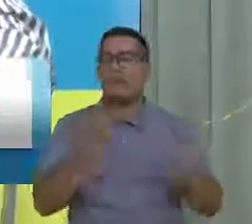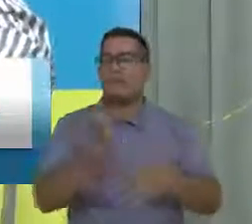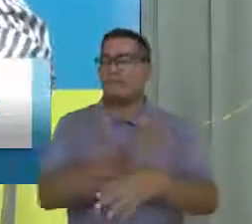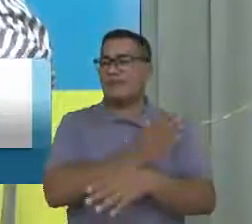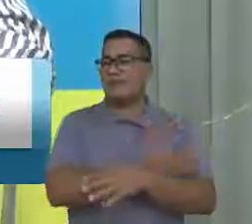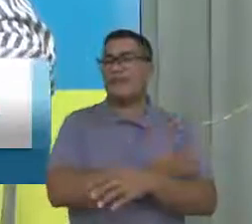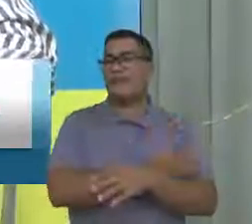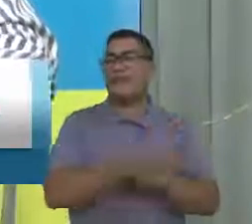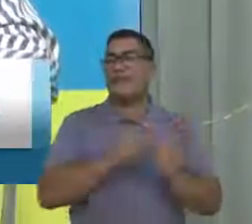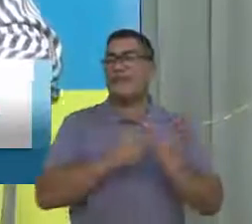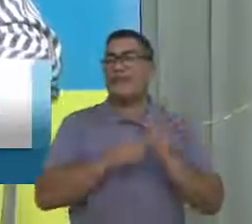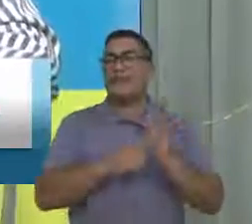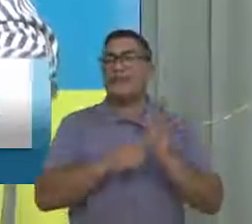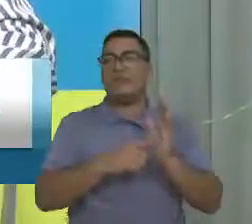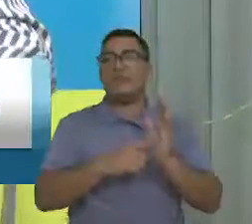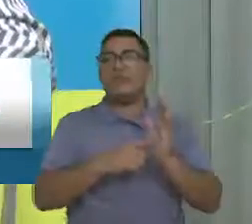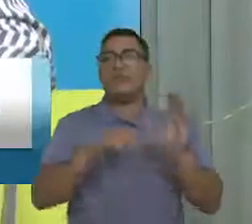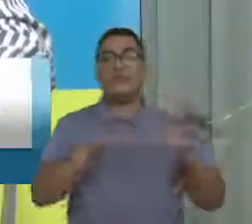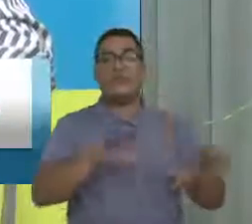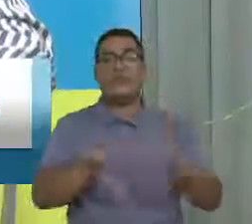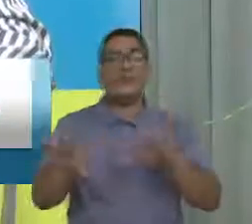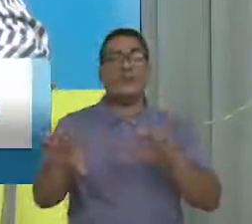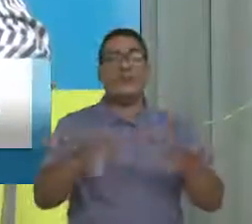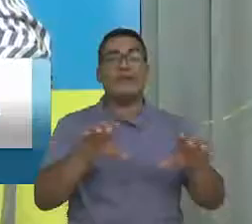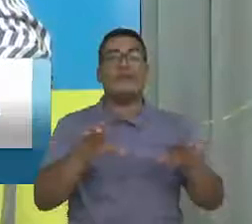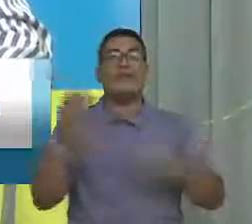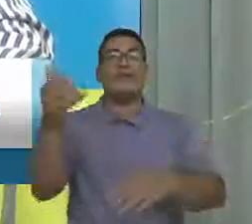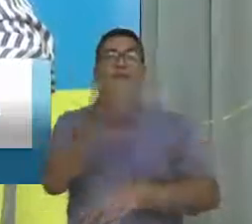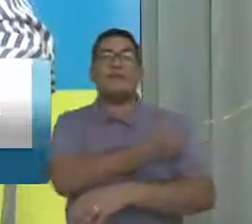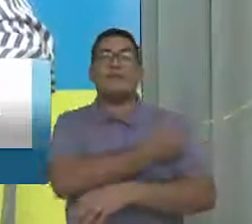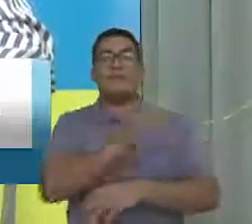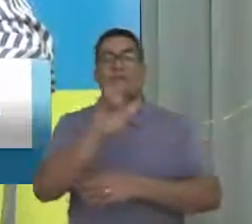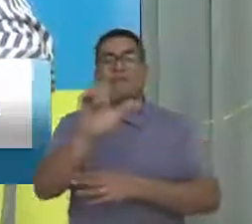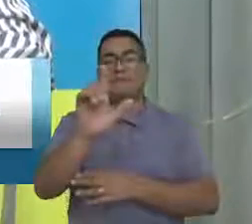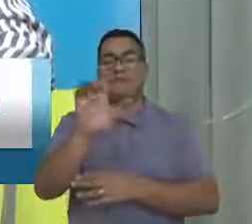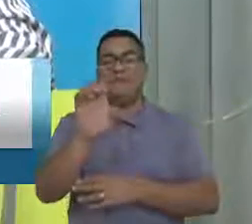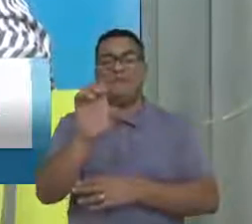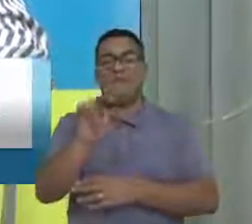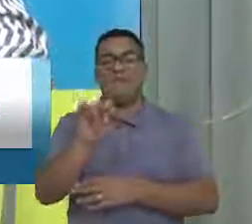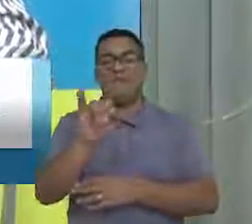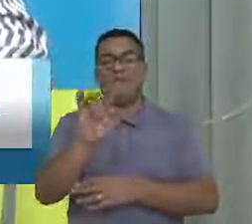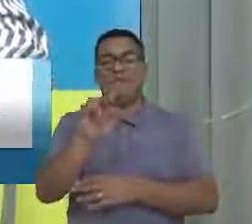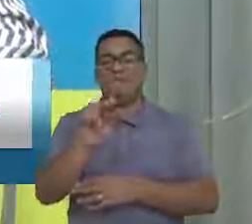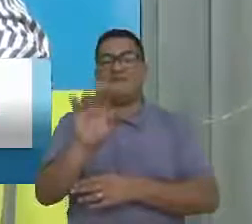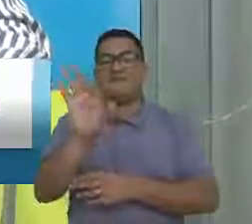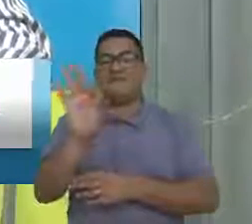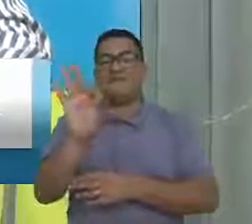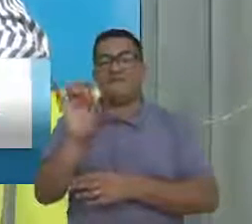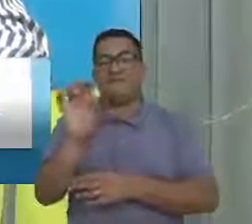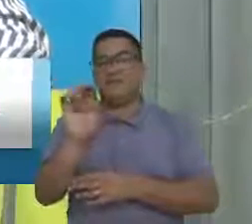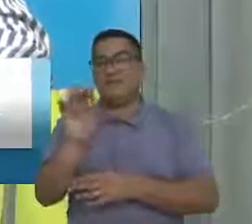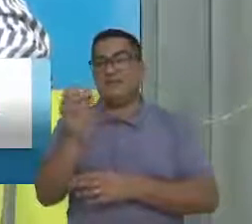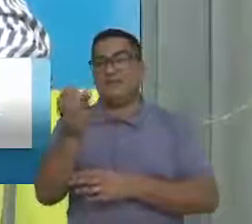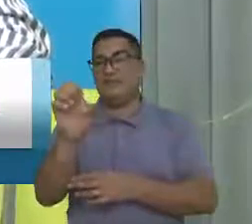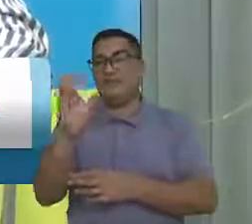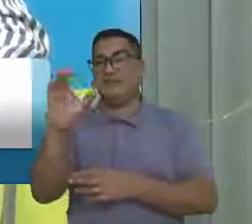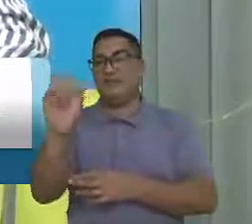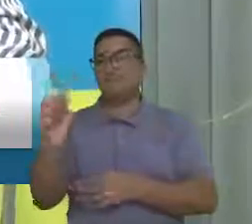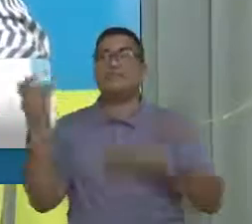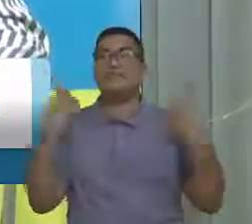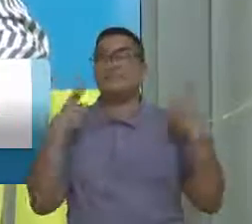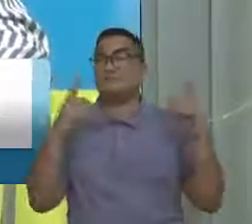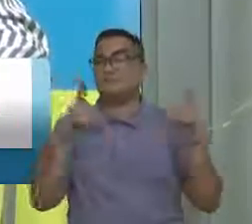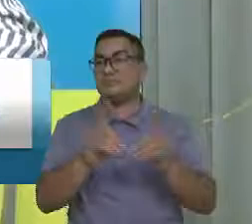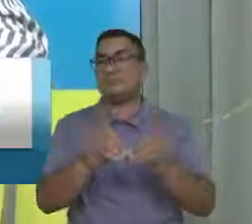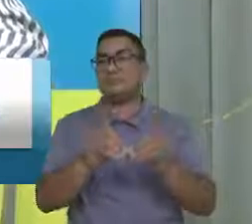precisamente hubo una actividad en el Hospital Lenín Fonseca y la directora del área de nefrología la